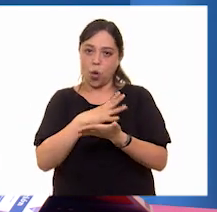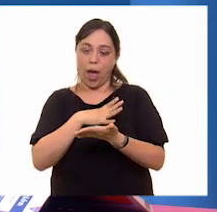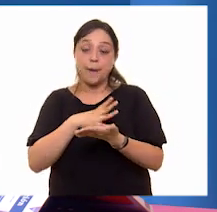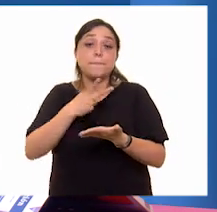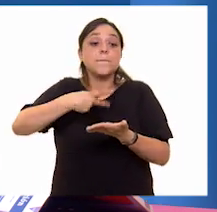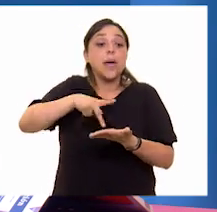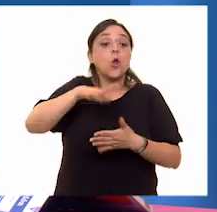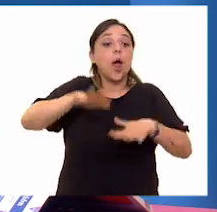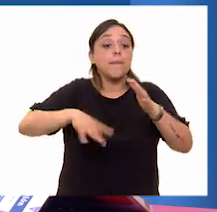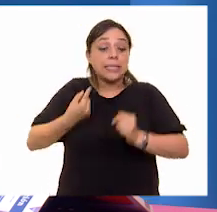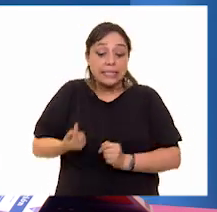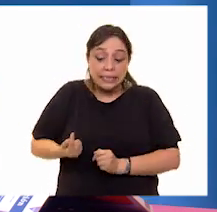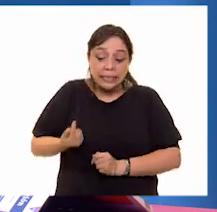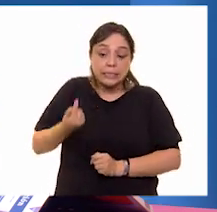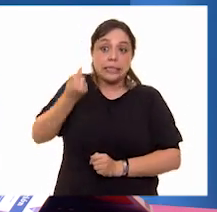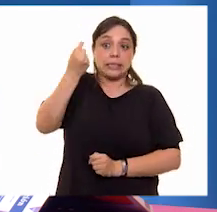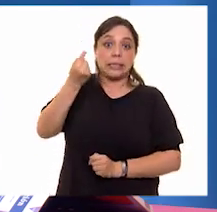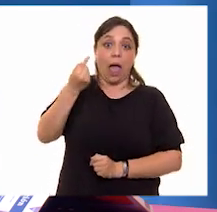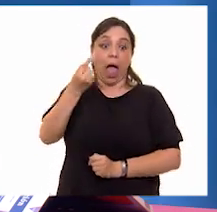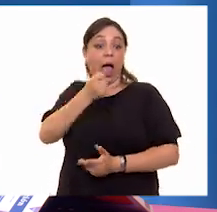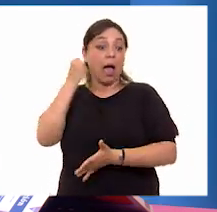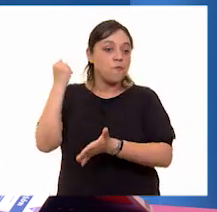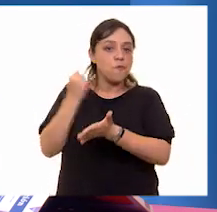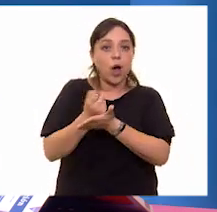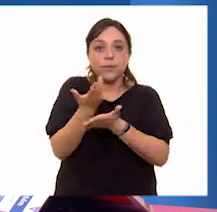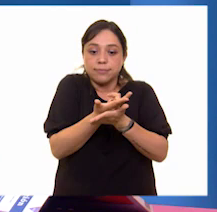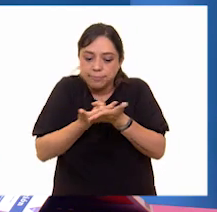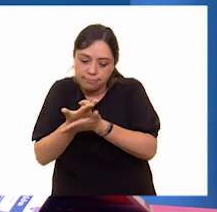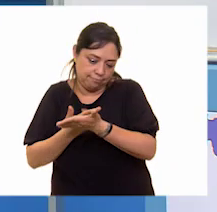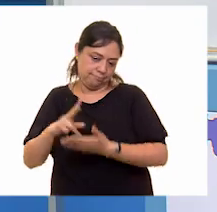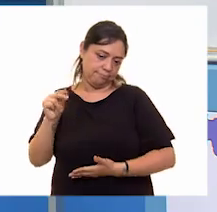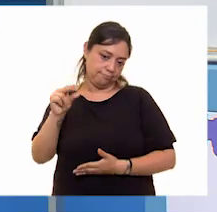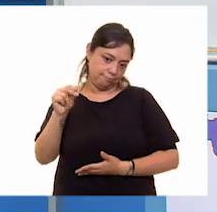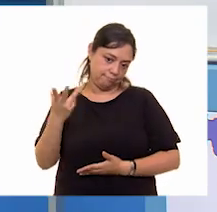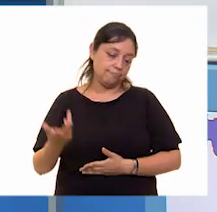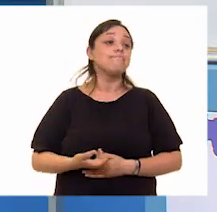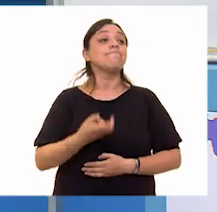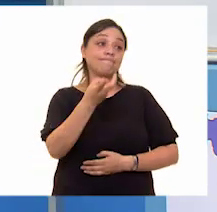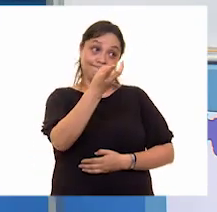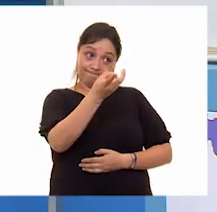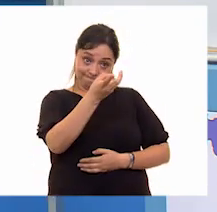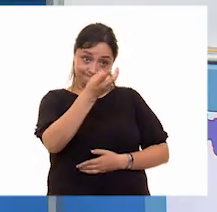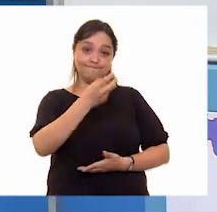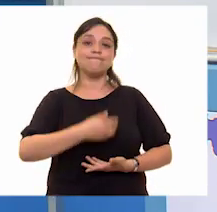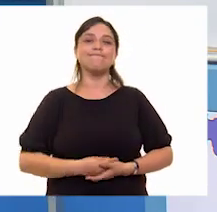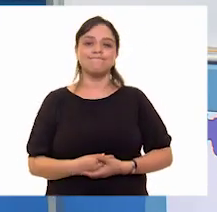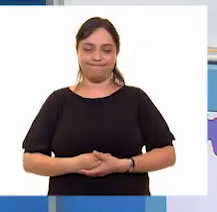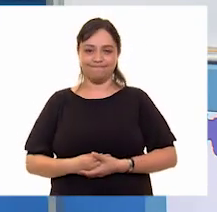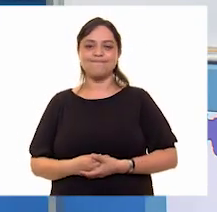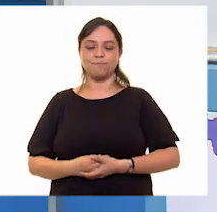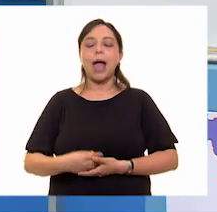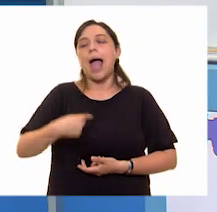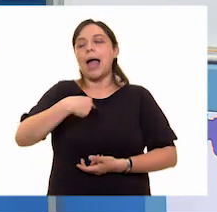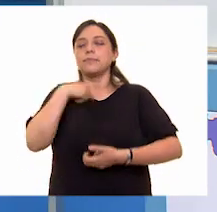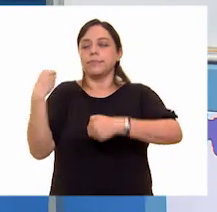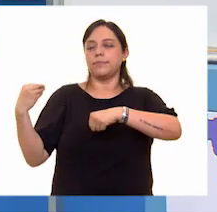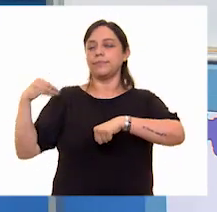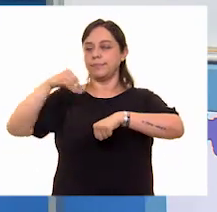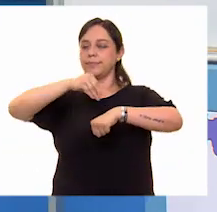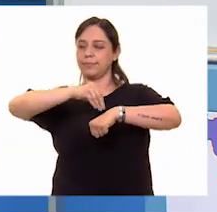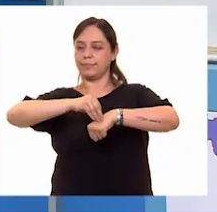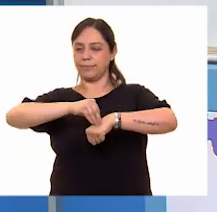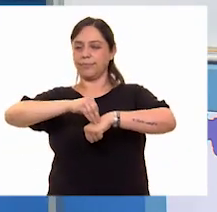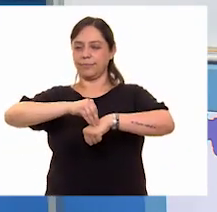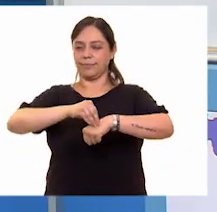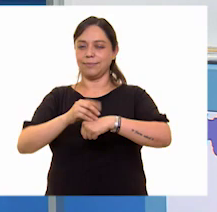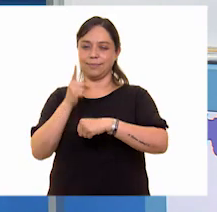son para un público mayor, pues no necesariamente van a traer monitos. Así es. A mí me gustaría agregar algo sobre esto que